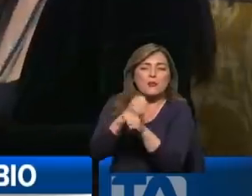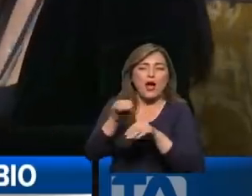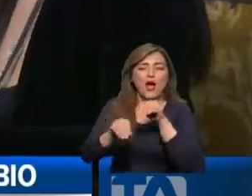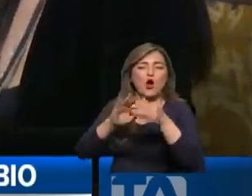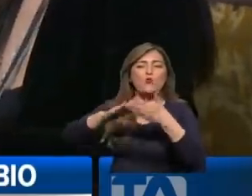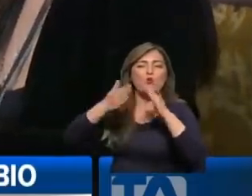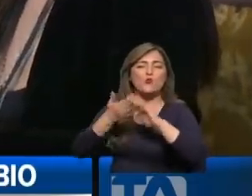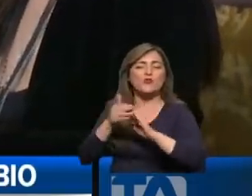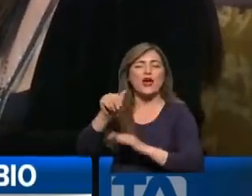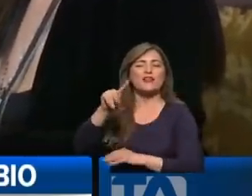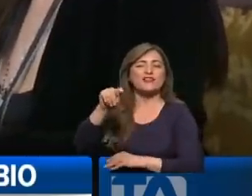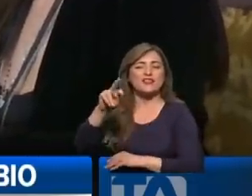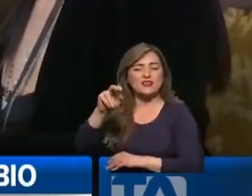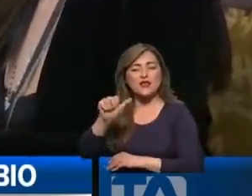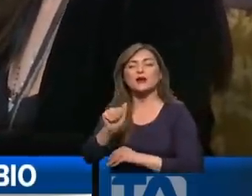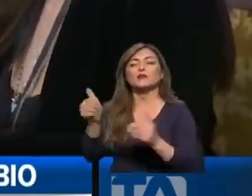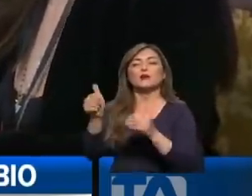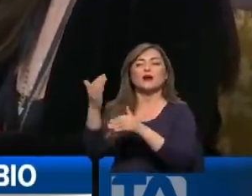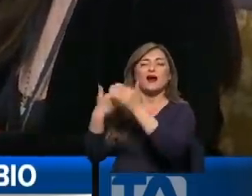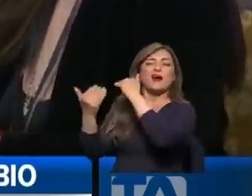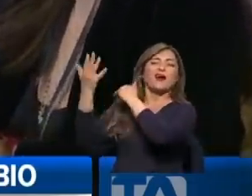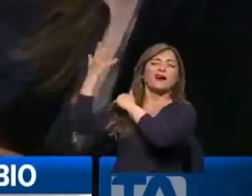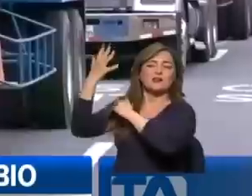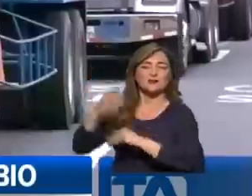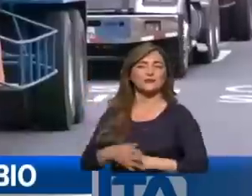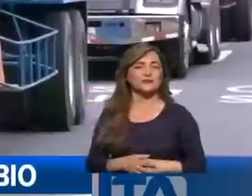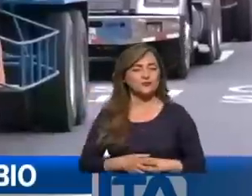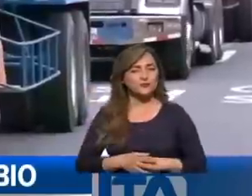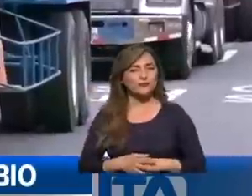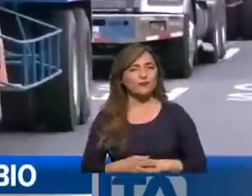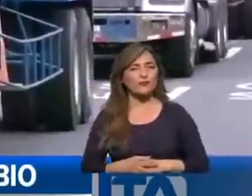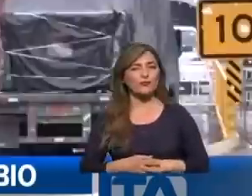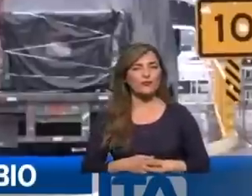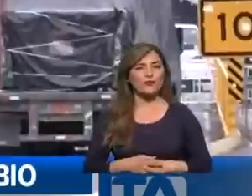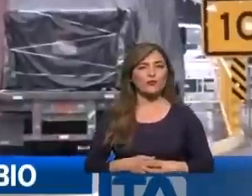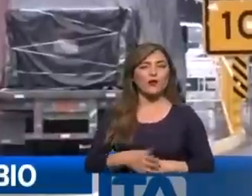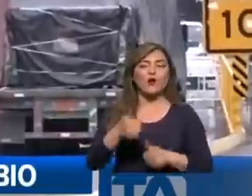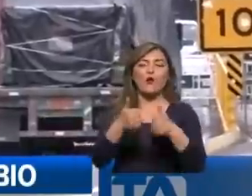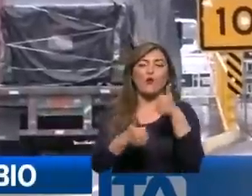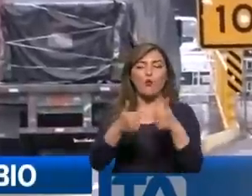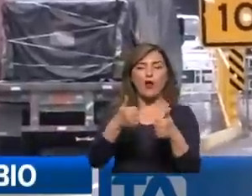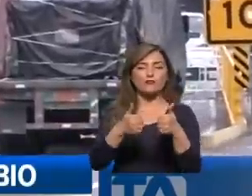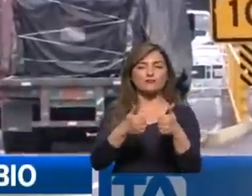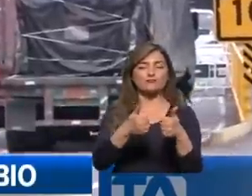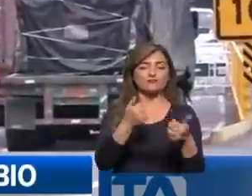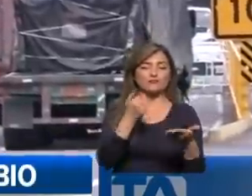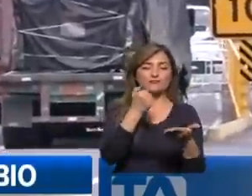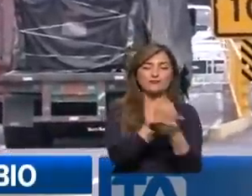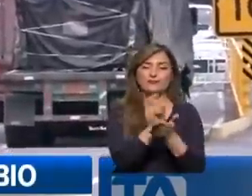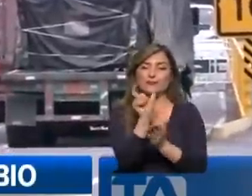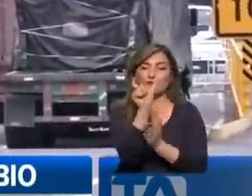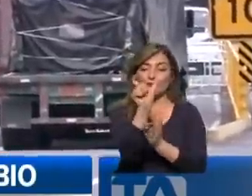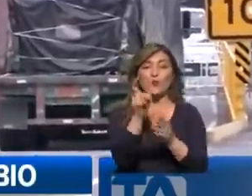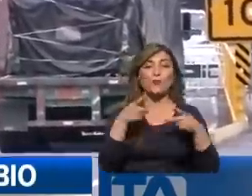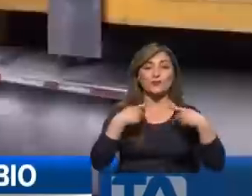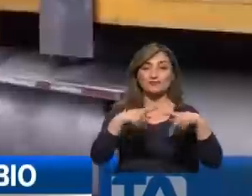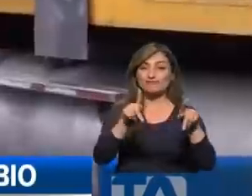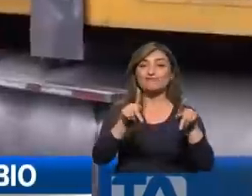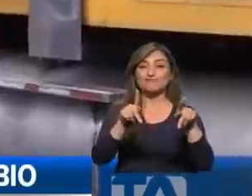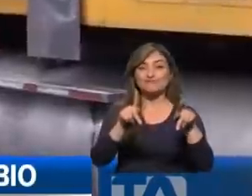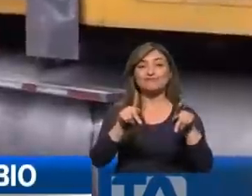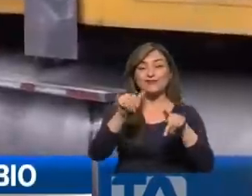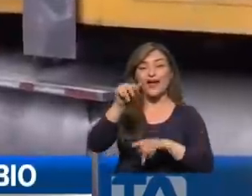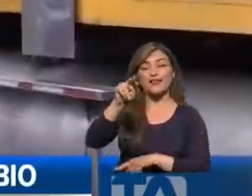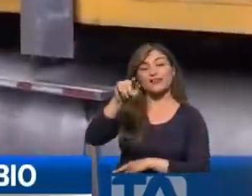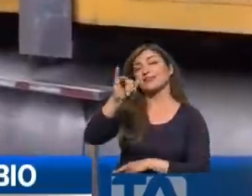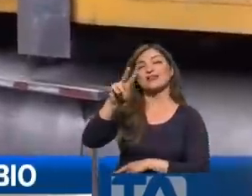Naciones desde administraciones anteriores, dentro de los cuales consta la matrícula y licencia únicas